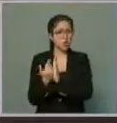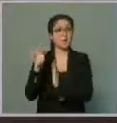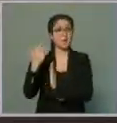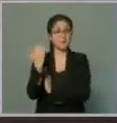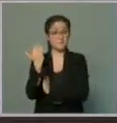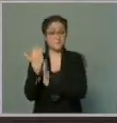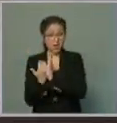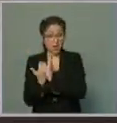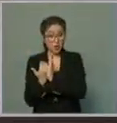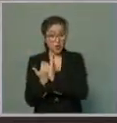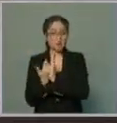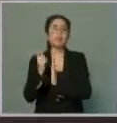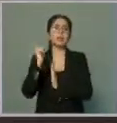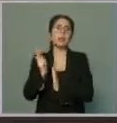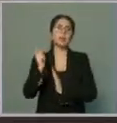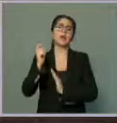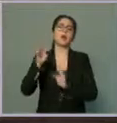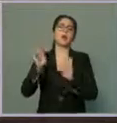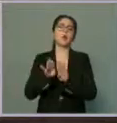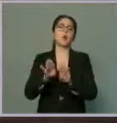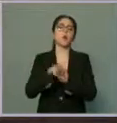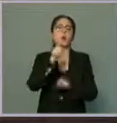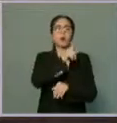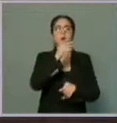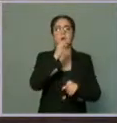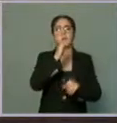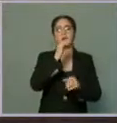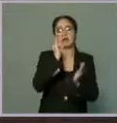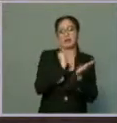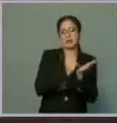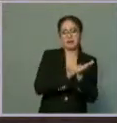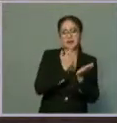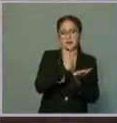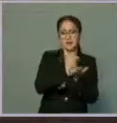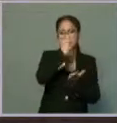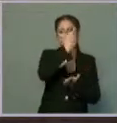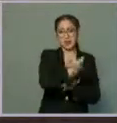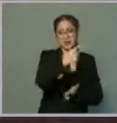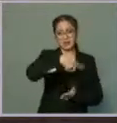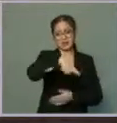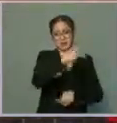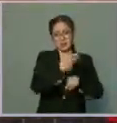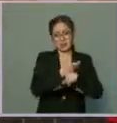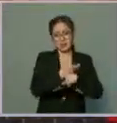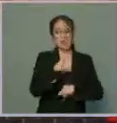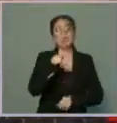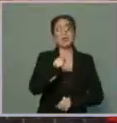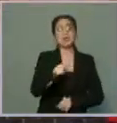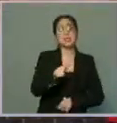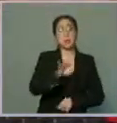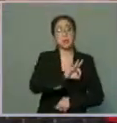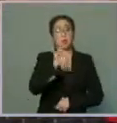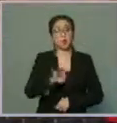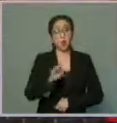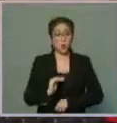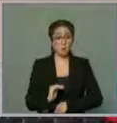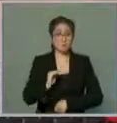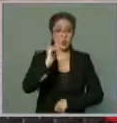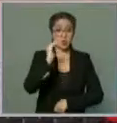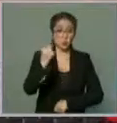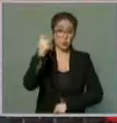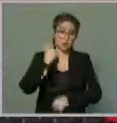déficit fiscal, el déficit que tiene fiscal el gobierno de Estados Unidos, el cual es 17% más grande que el del año pasado. Estamos hablando de